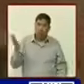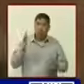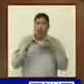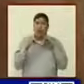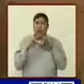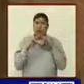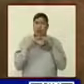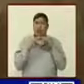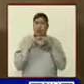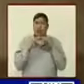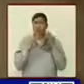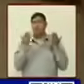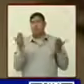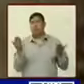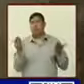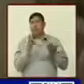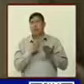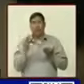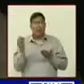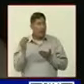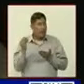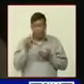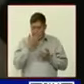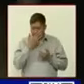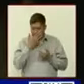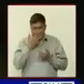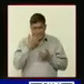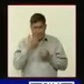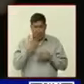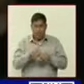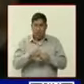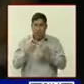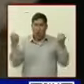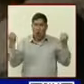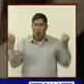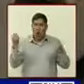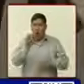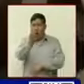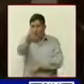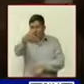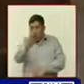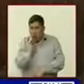casas, como decimos, prácticamente partidas en dos.